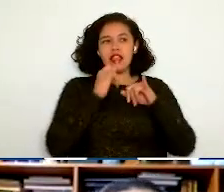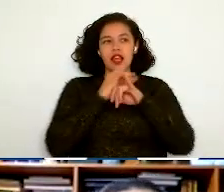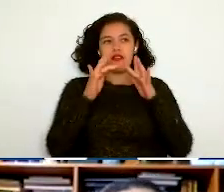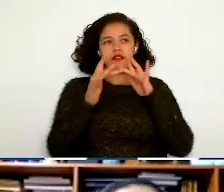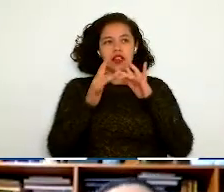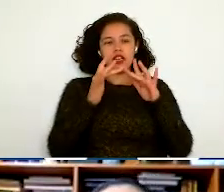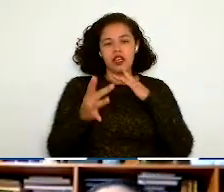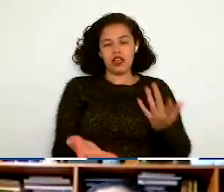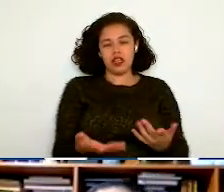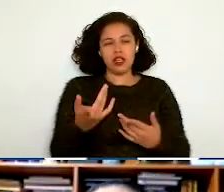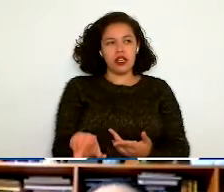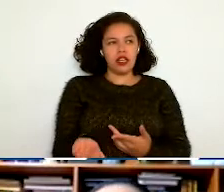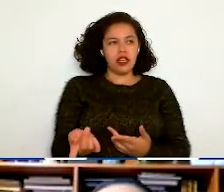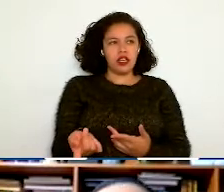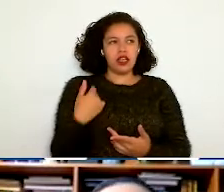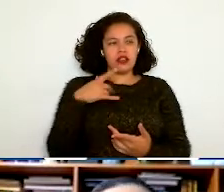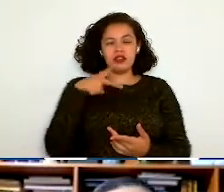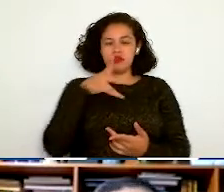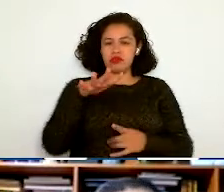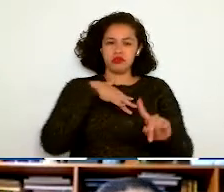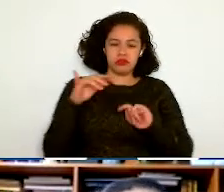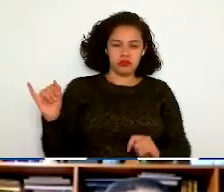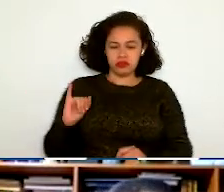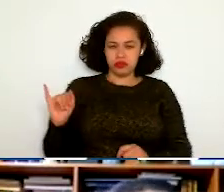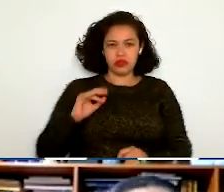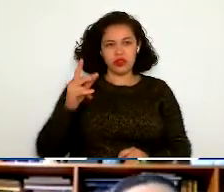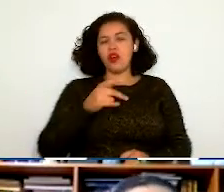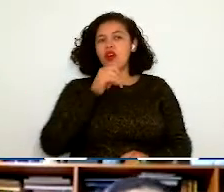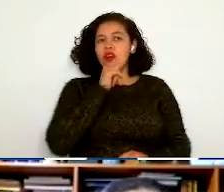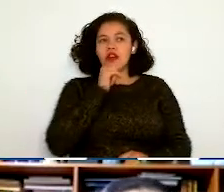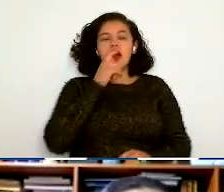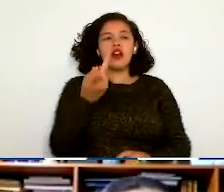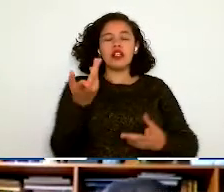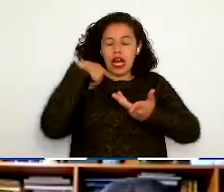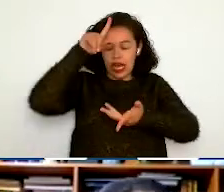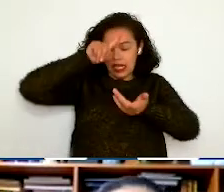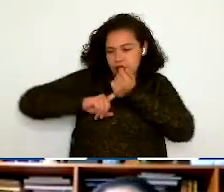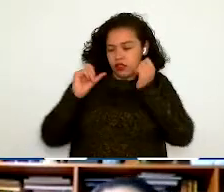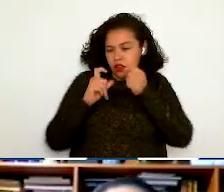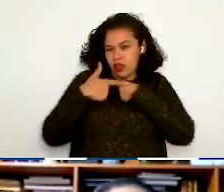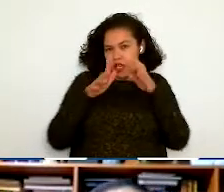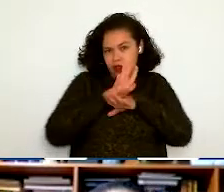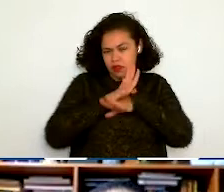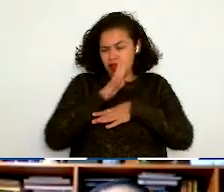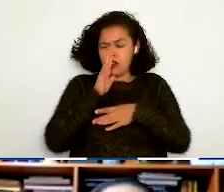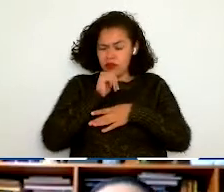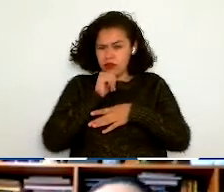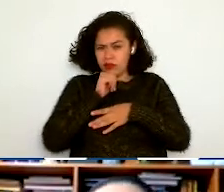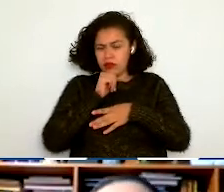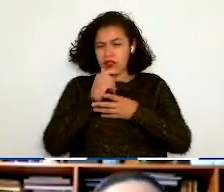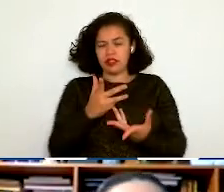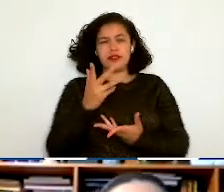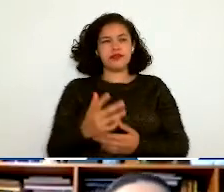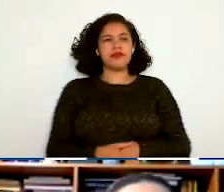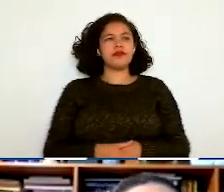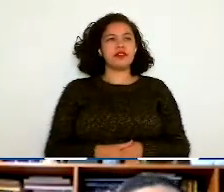la situación o todavía no se ha interiorizado sobre que esto es un problema y se tiene que modificar. Es decir, empezamos a tener una